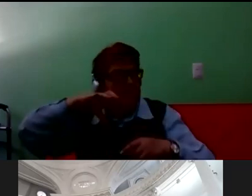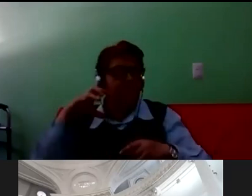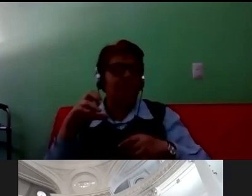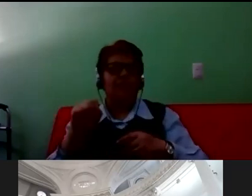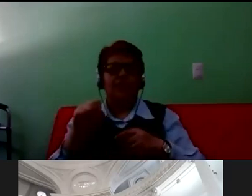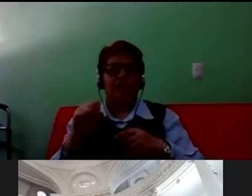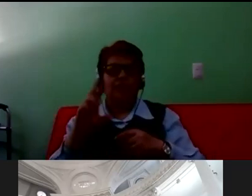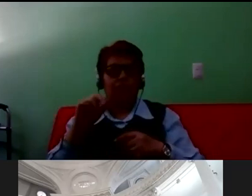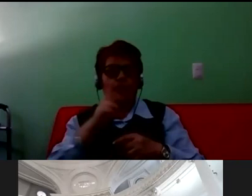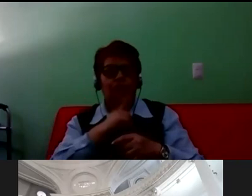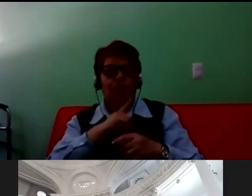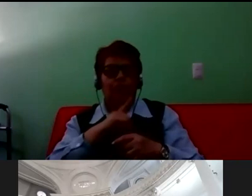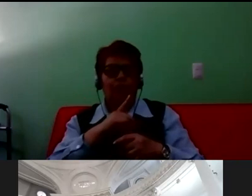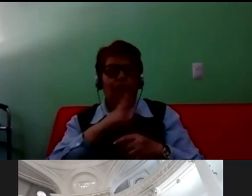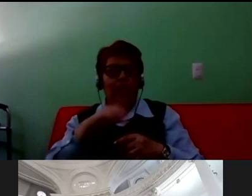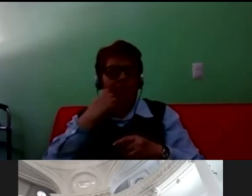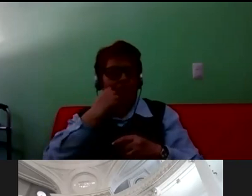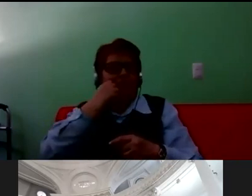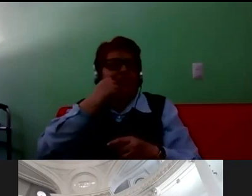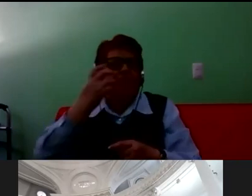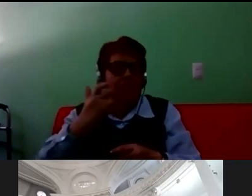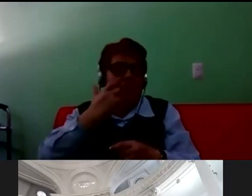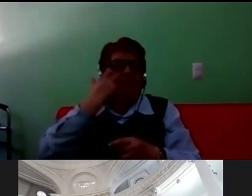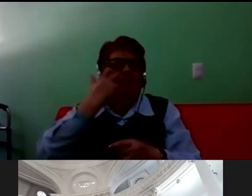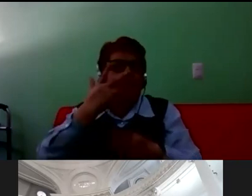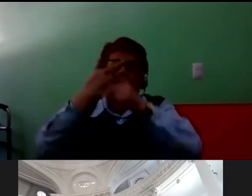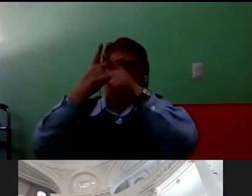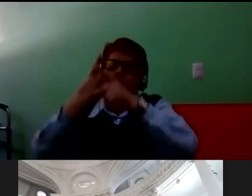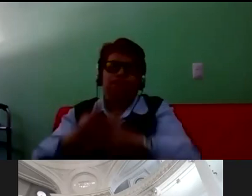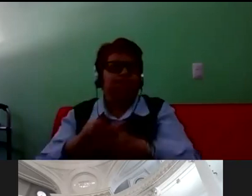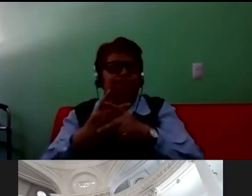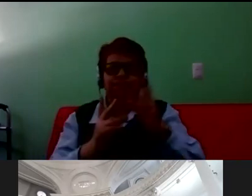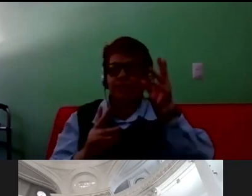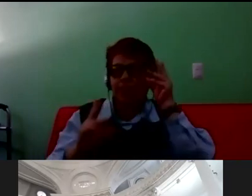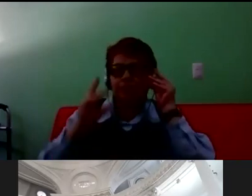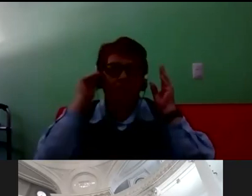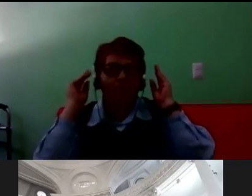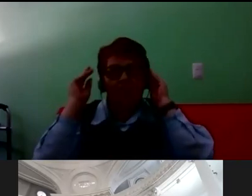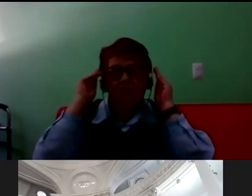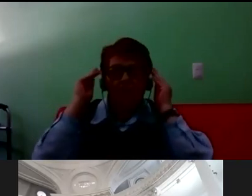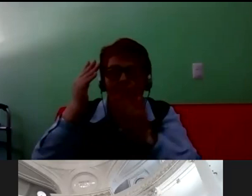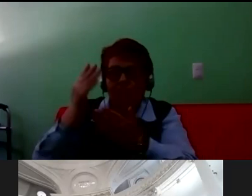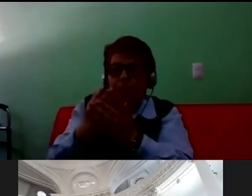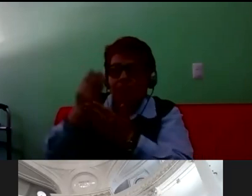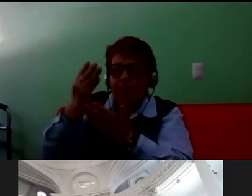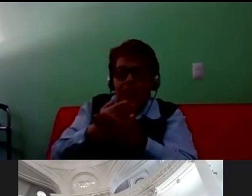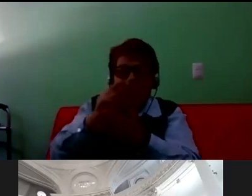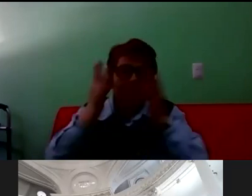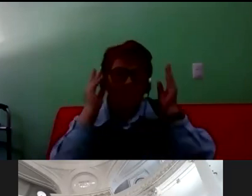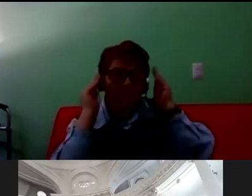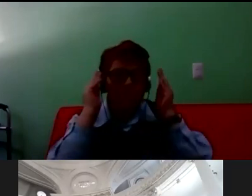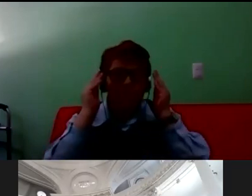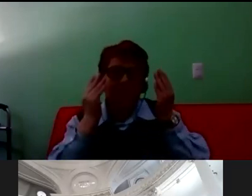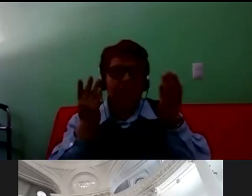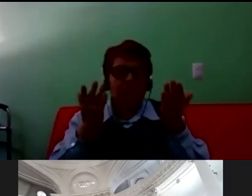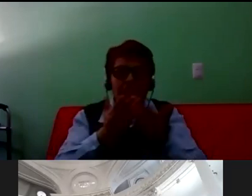y no solamente el esfuerzo, sino la dedicación y la paciencia para escuchar todas y cada una de las propuestas y hacer un ejercicio que